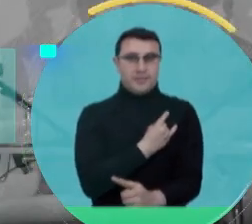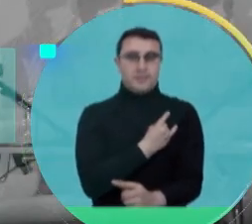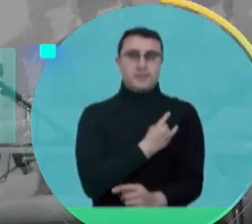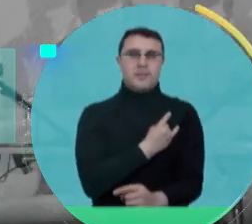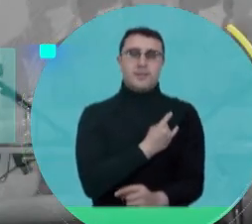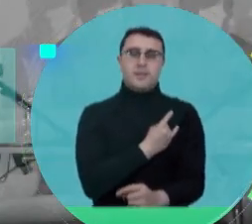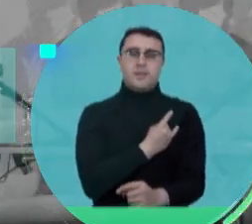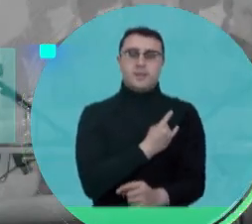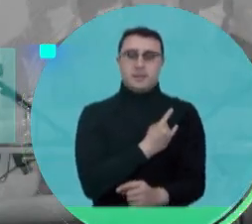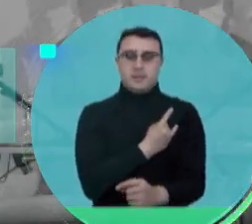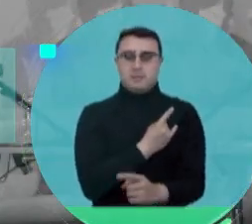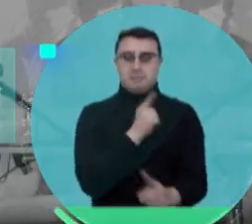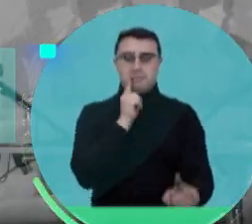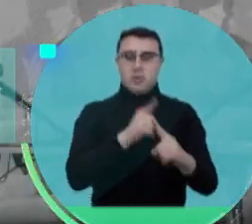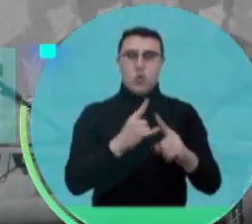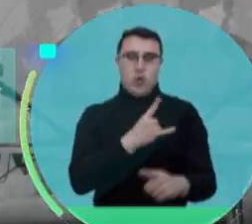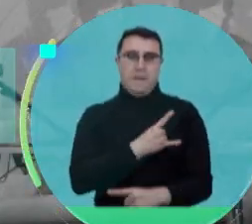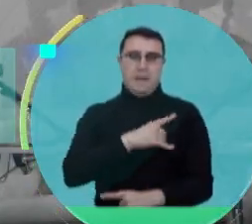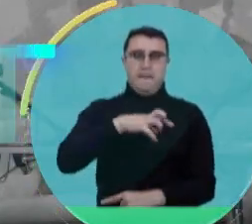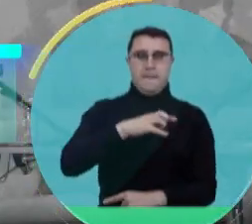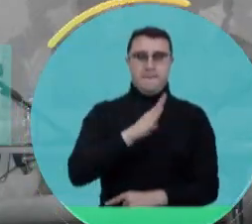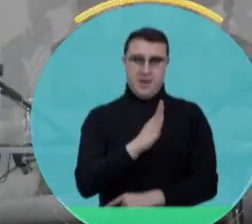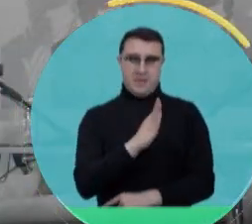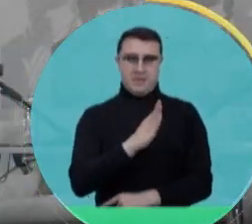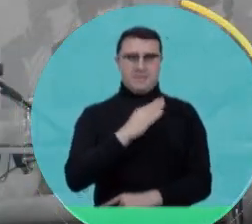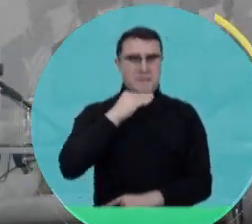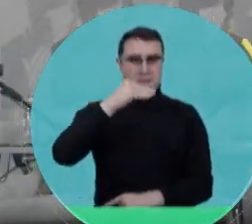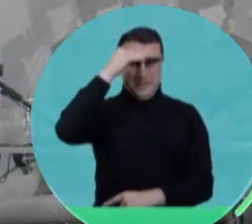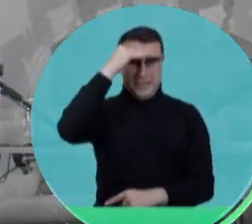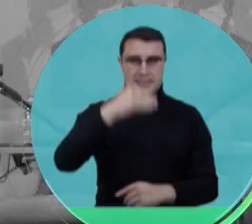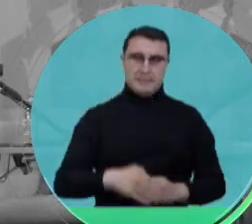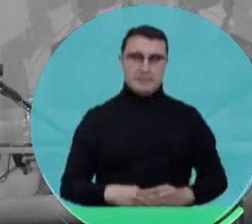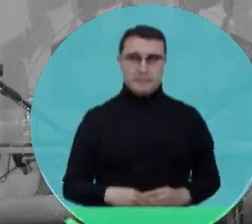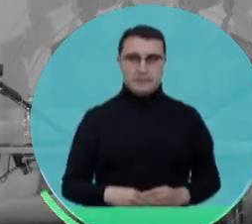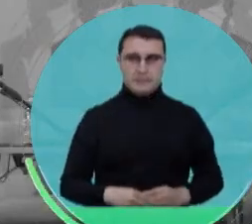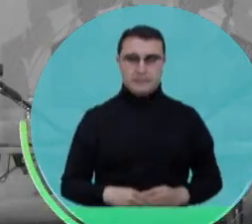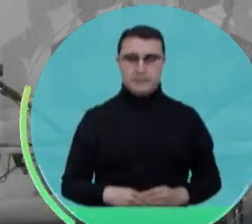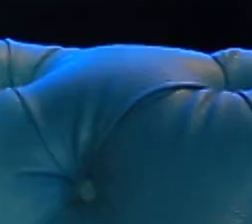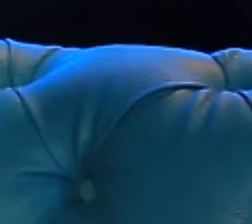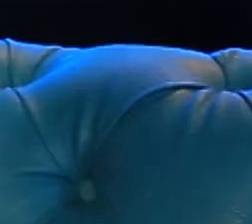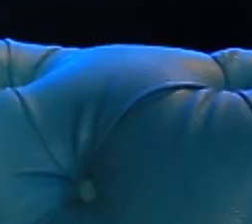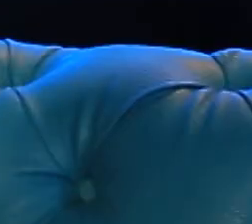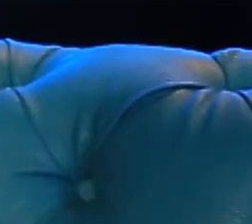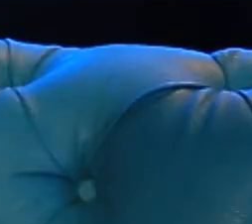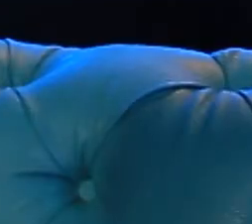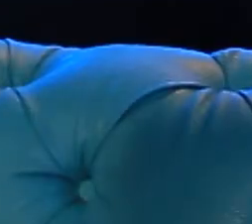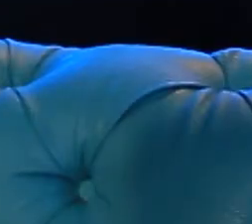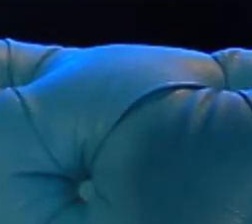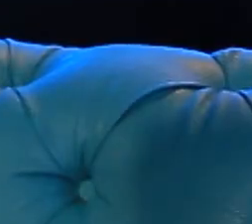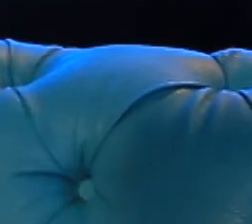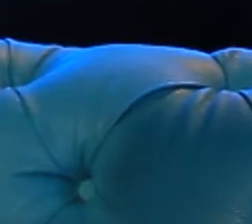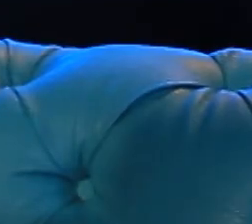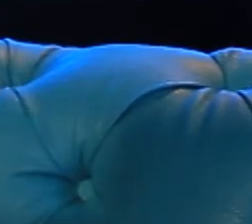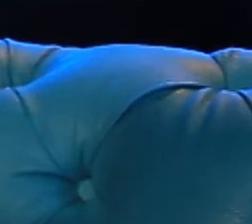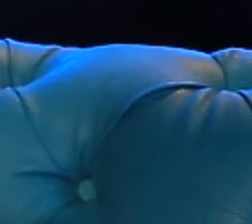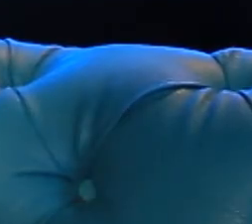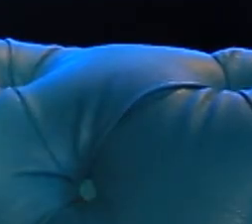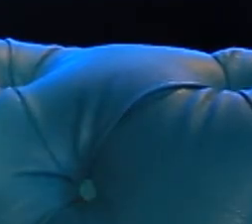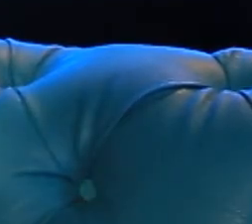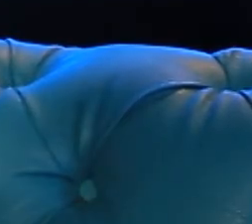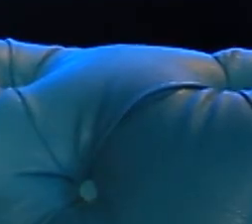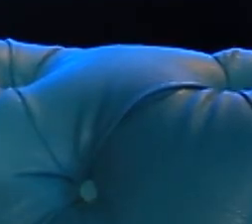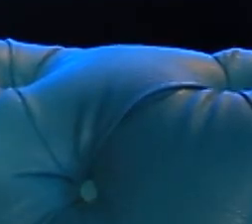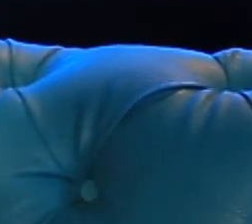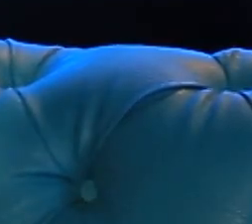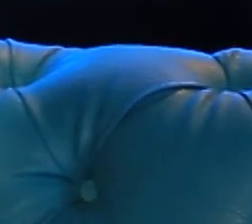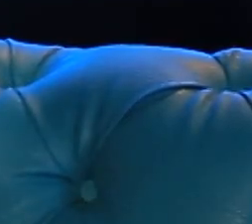la universidad de para la upb para la emisora de la upb y eso que nos comentas Camilo